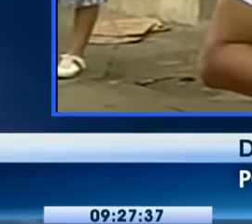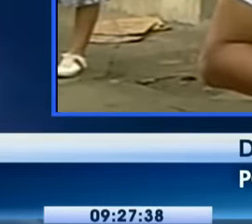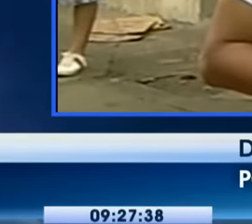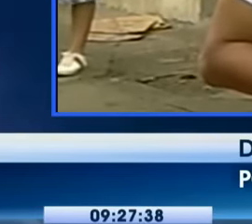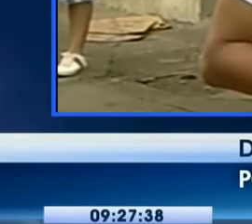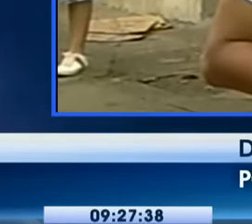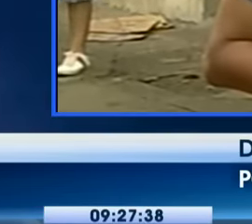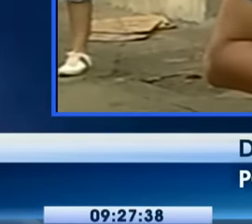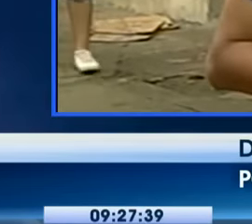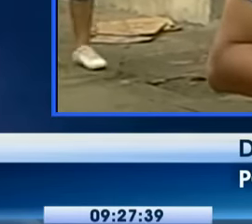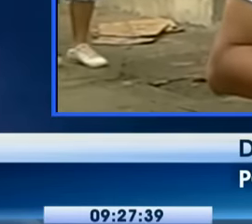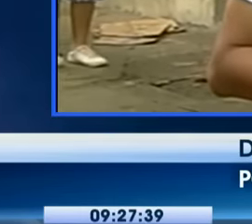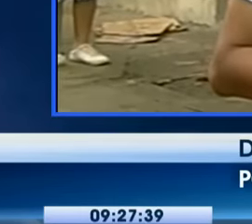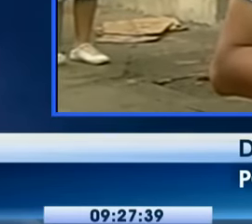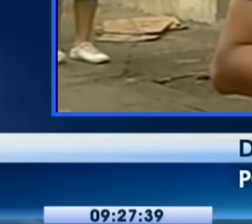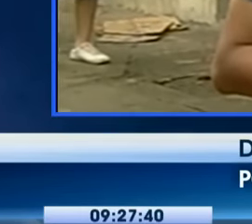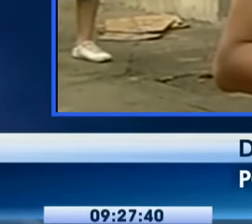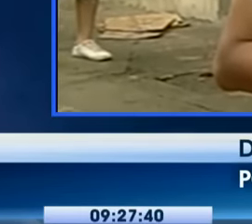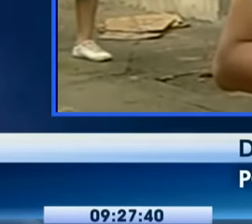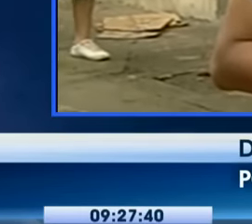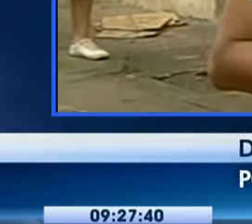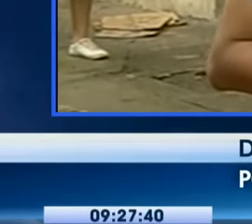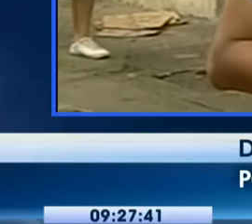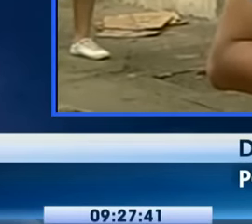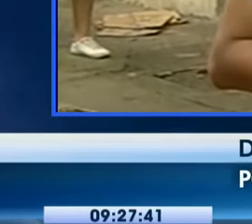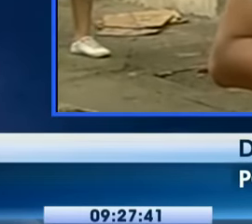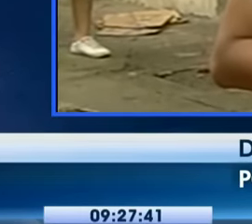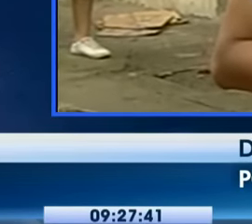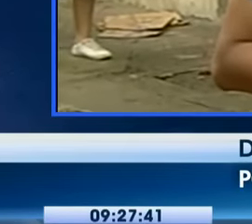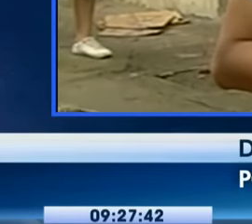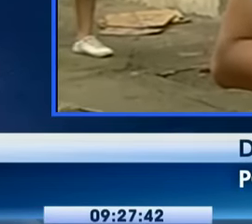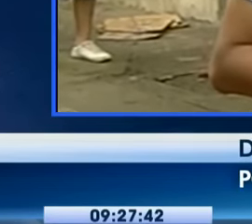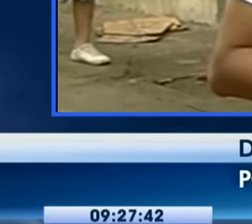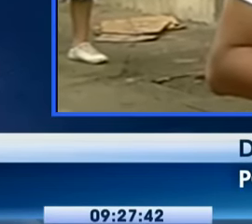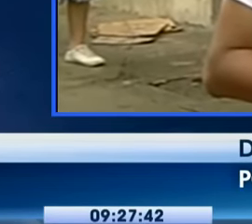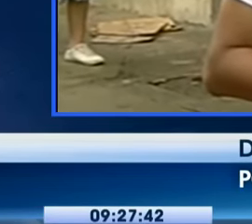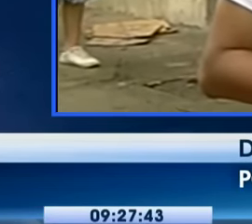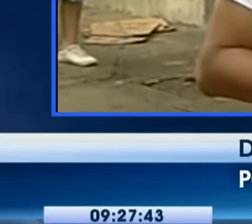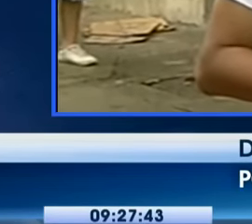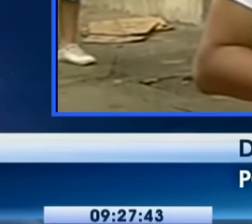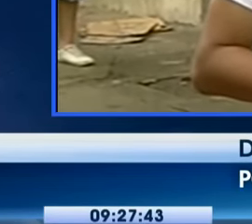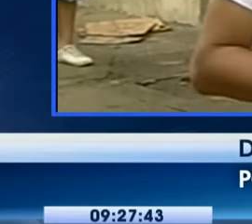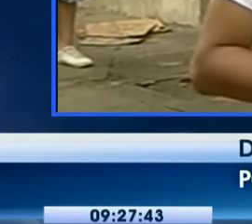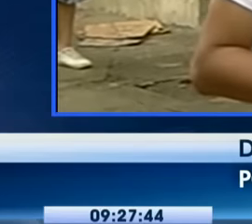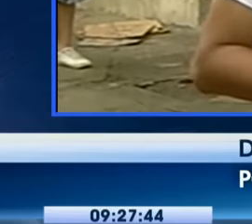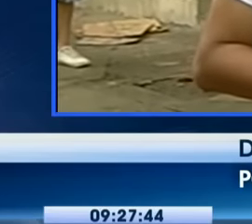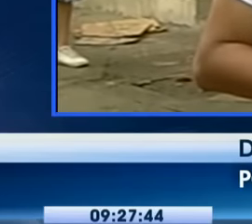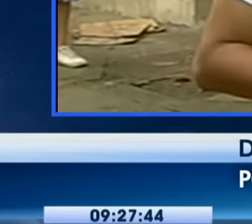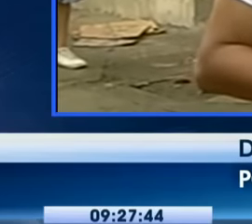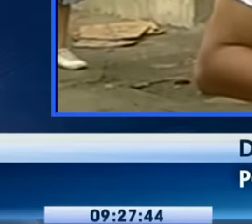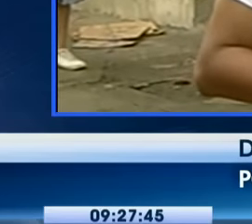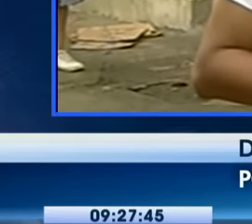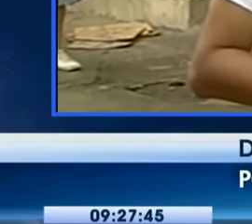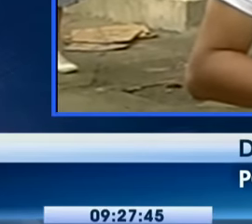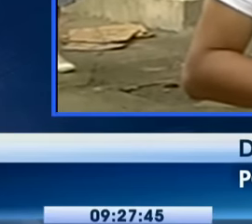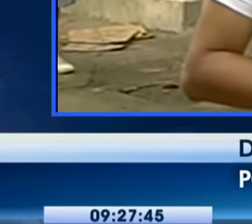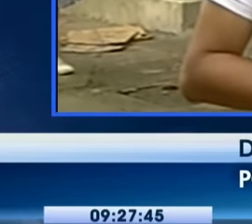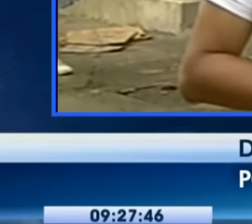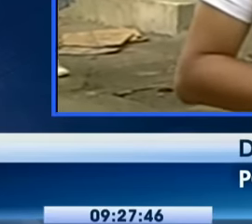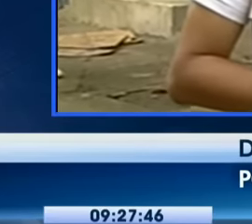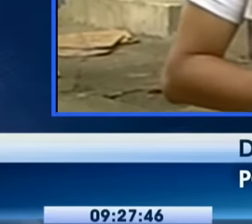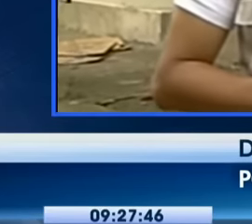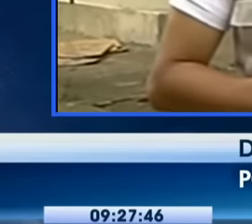gracias, José. Muchas gracias. Hay que seguir avanzando. Desde Puerto Viejo ya están poniendo retirar las cosas y ver a dónde se ubican, sí, ¿no?